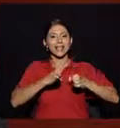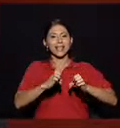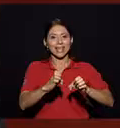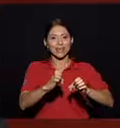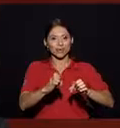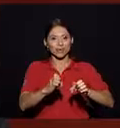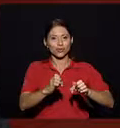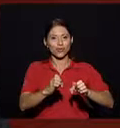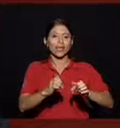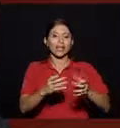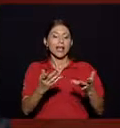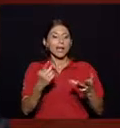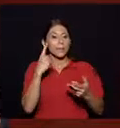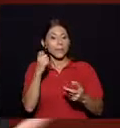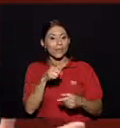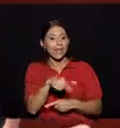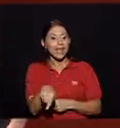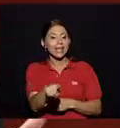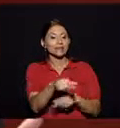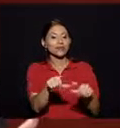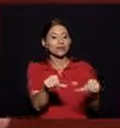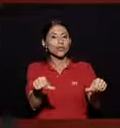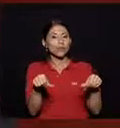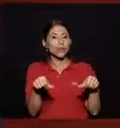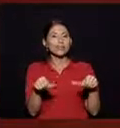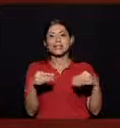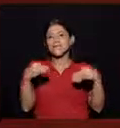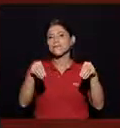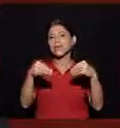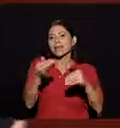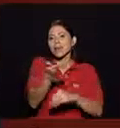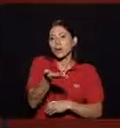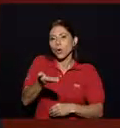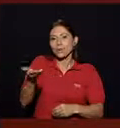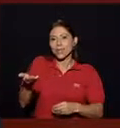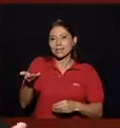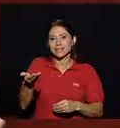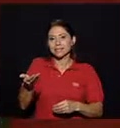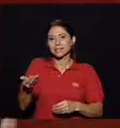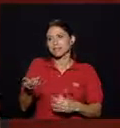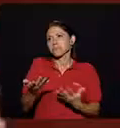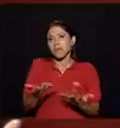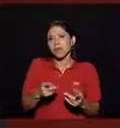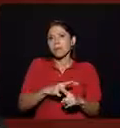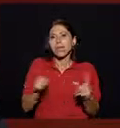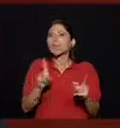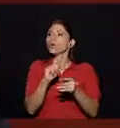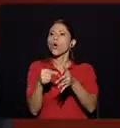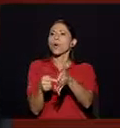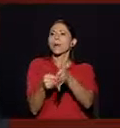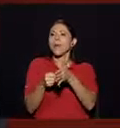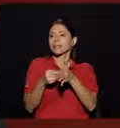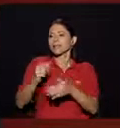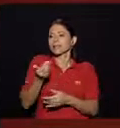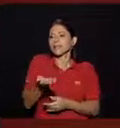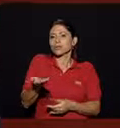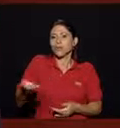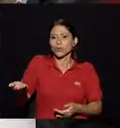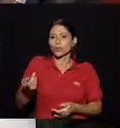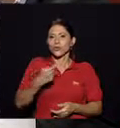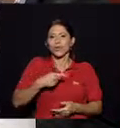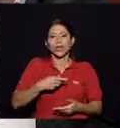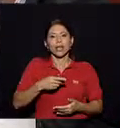estratégicos según una calificación, que son sectores que venden cosas, digamos, son muy primarios, pero no son demandantes de insumos. Los